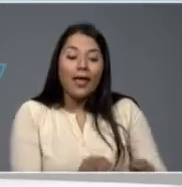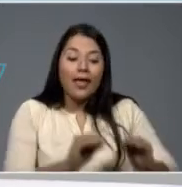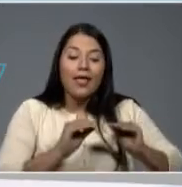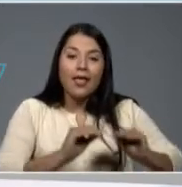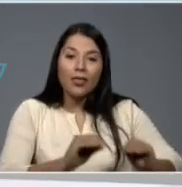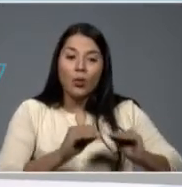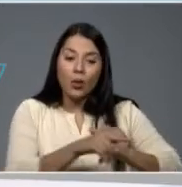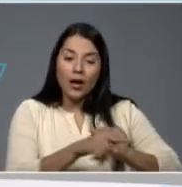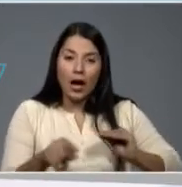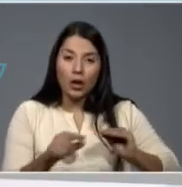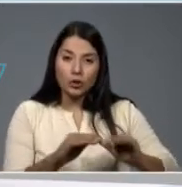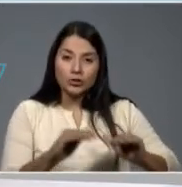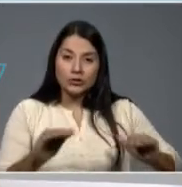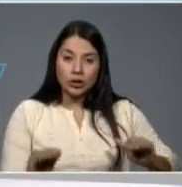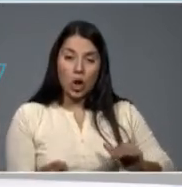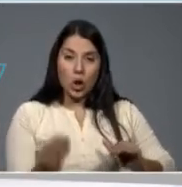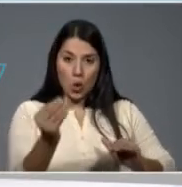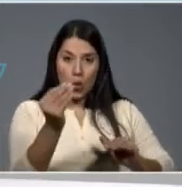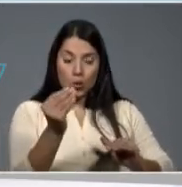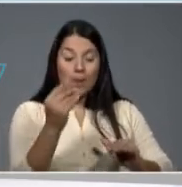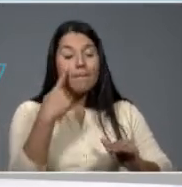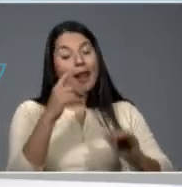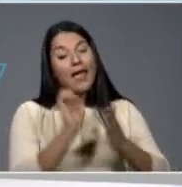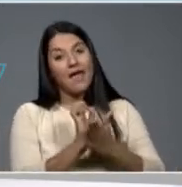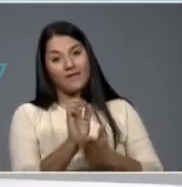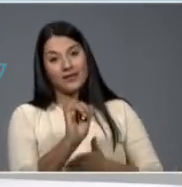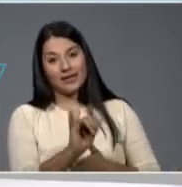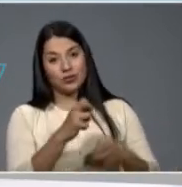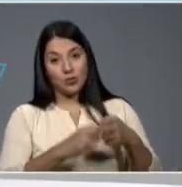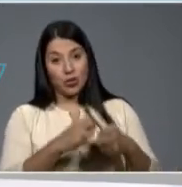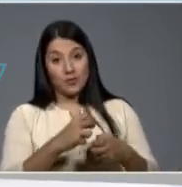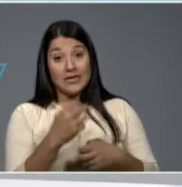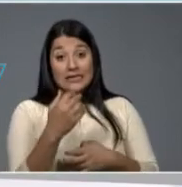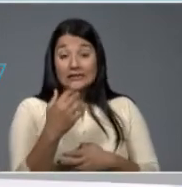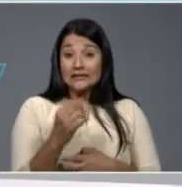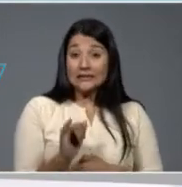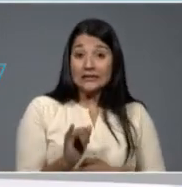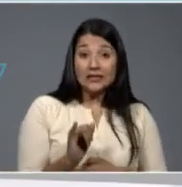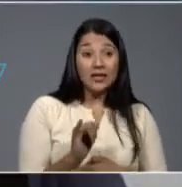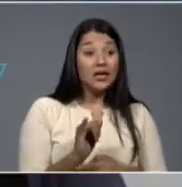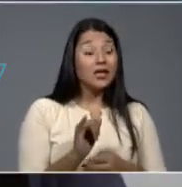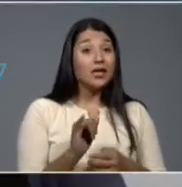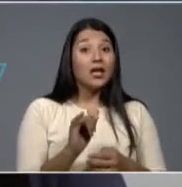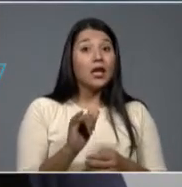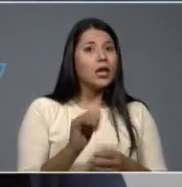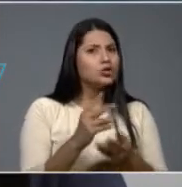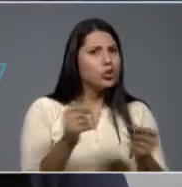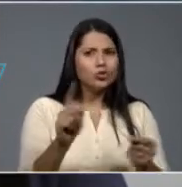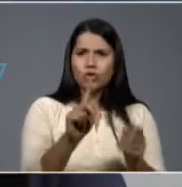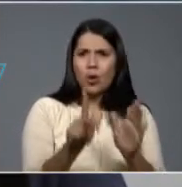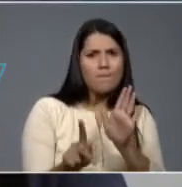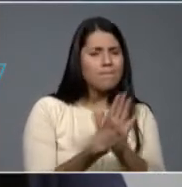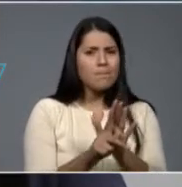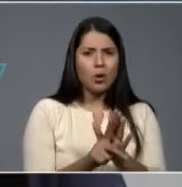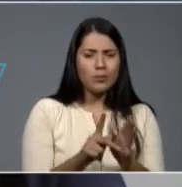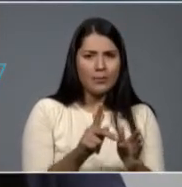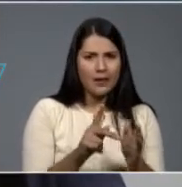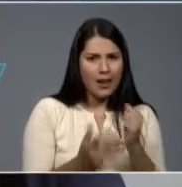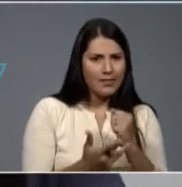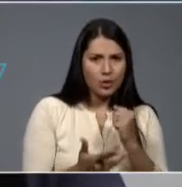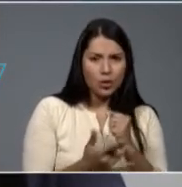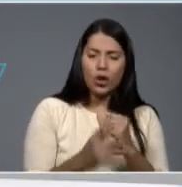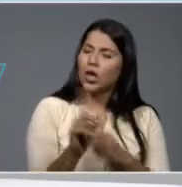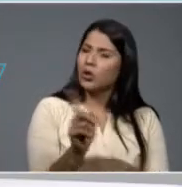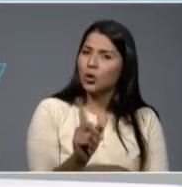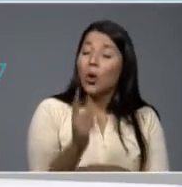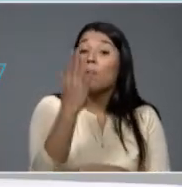manera ser mucho más presente y radical para evitar este tipo de problemas. Si la solución está en prohibir la tecnología para evitar este tipo de problemas, llegará en un momento determinado